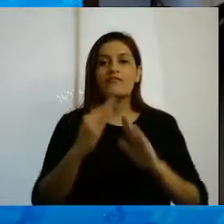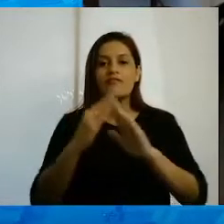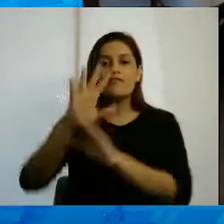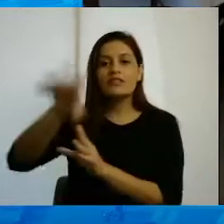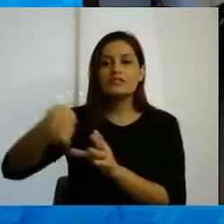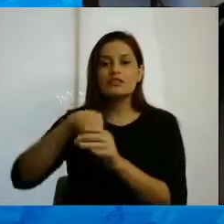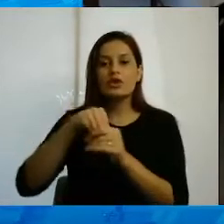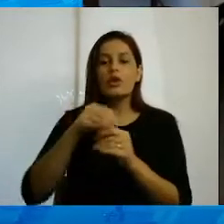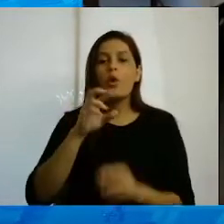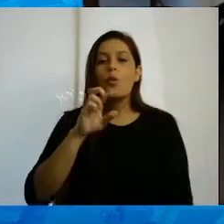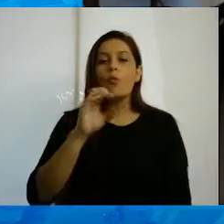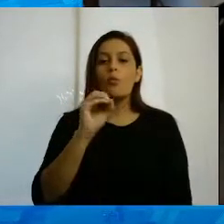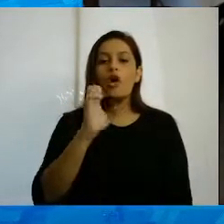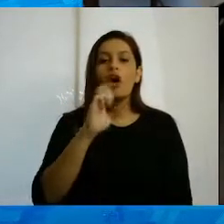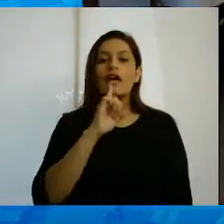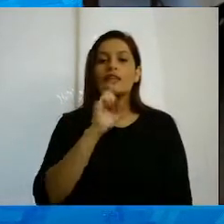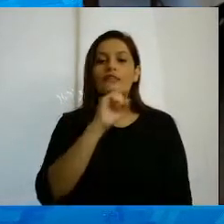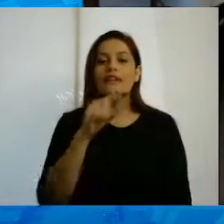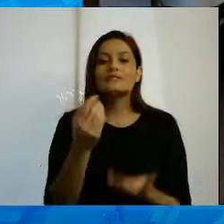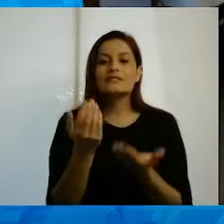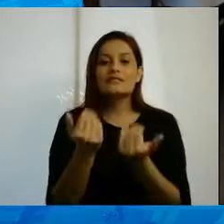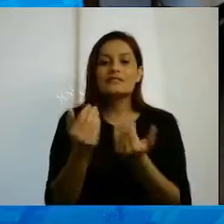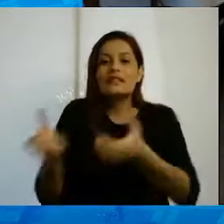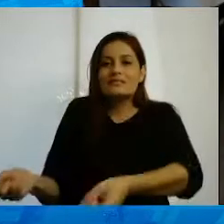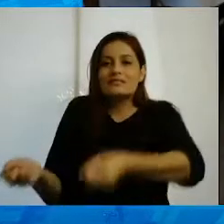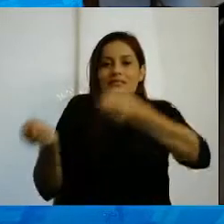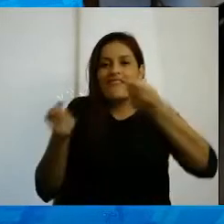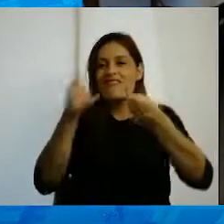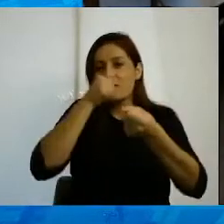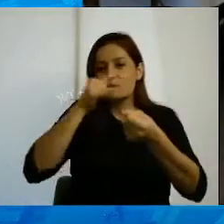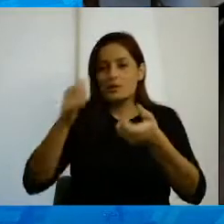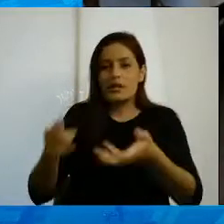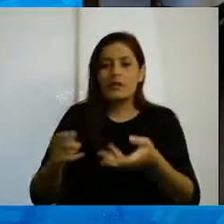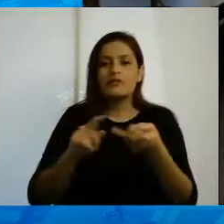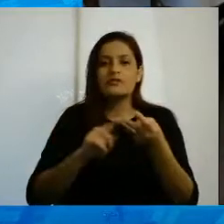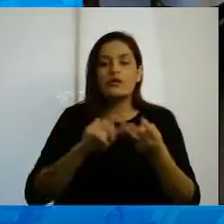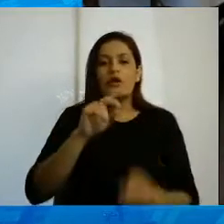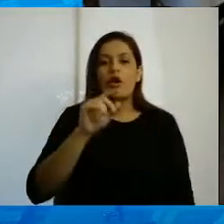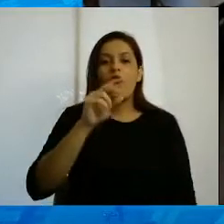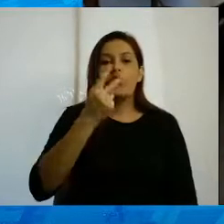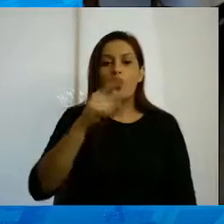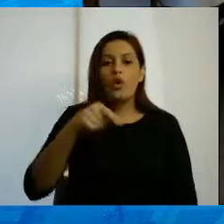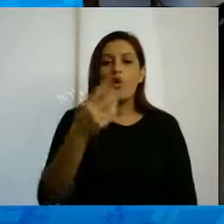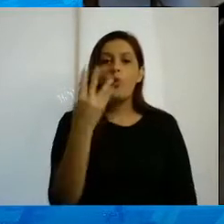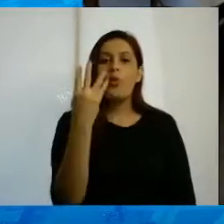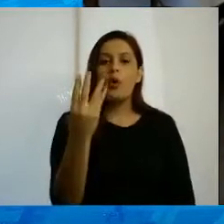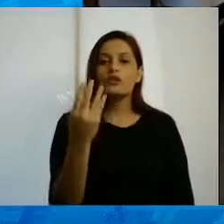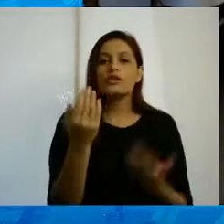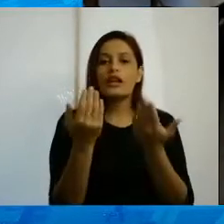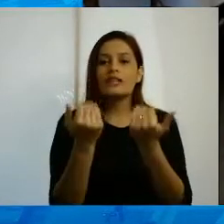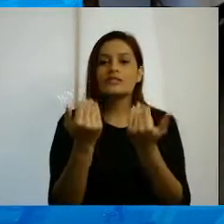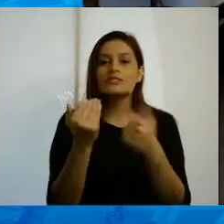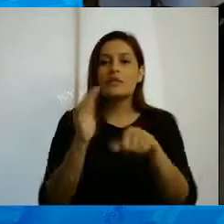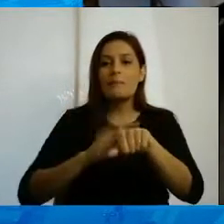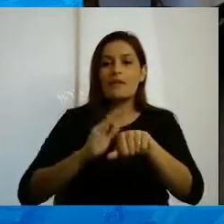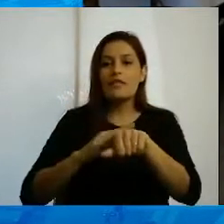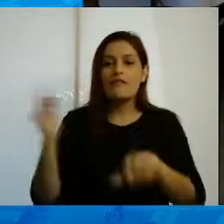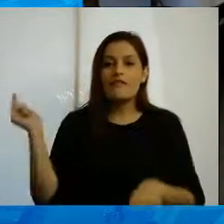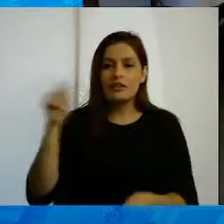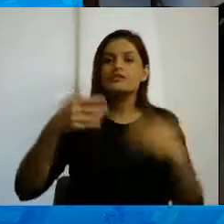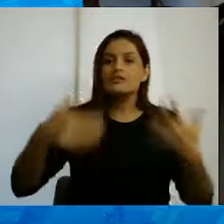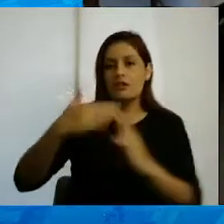Poetas, solicita contenedor de basura, eso derivado a la DGA. Carta de la Agrupación Unión y Esfuerzo Melipilla, solicita audiencia, entrado al